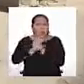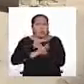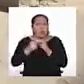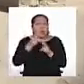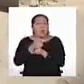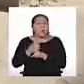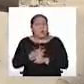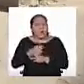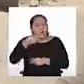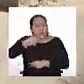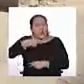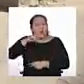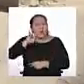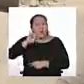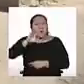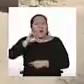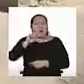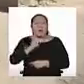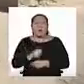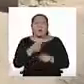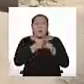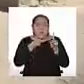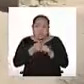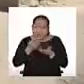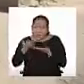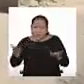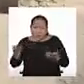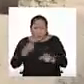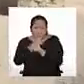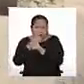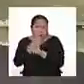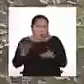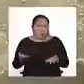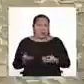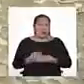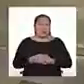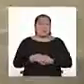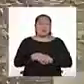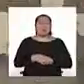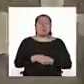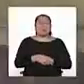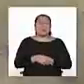nuestras huacas y todas las demás cositas.